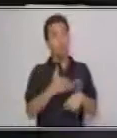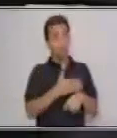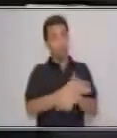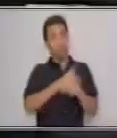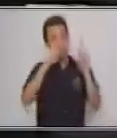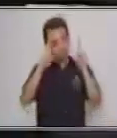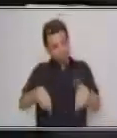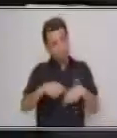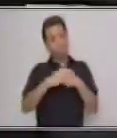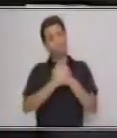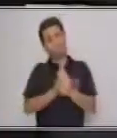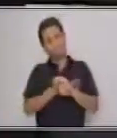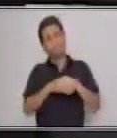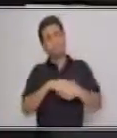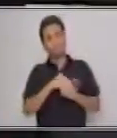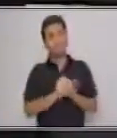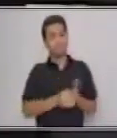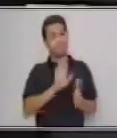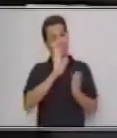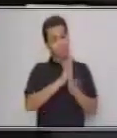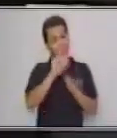Recuerda, quédate en casa.